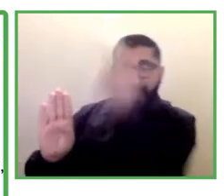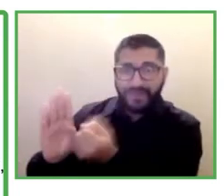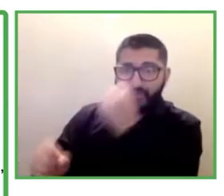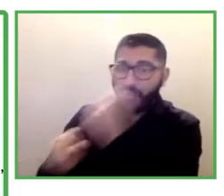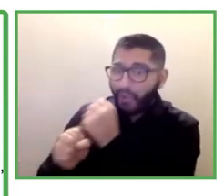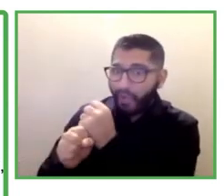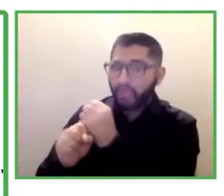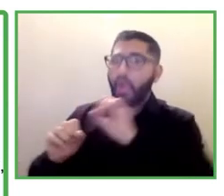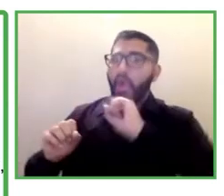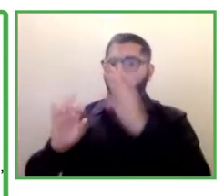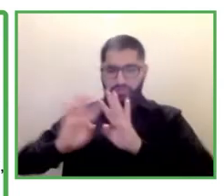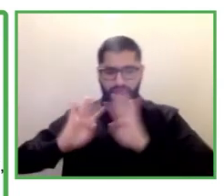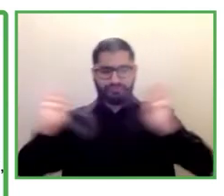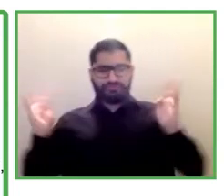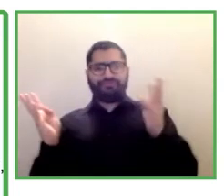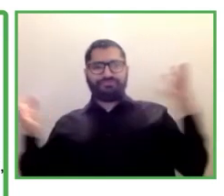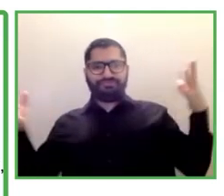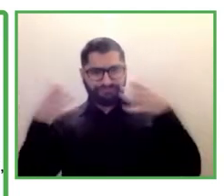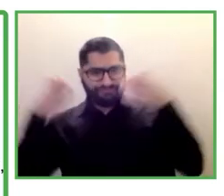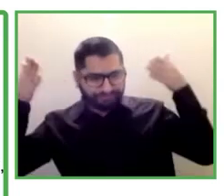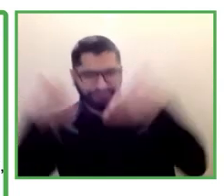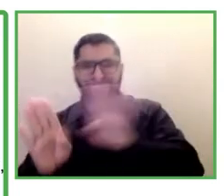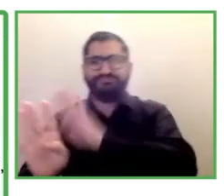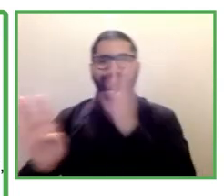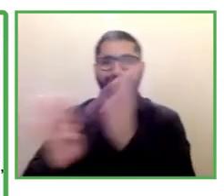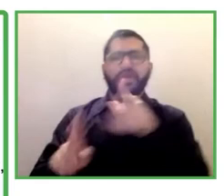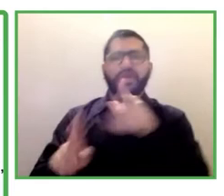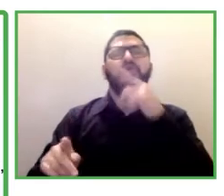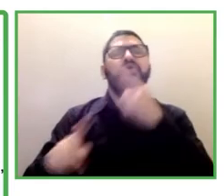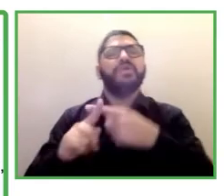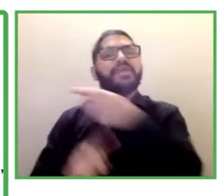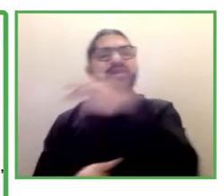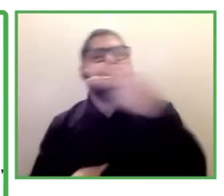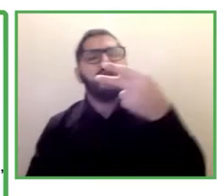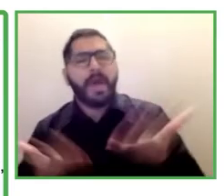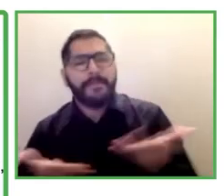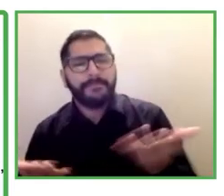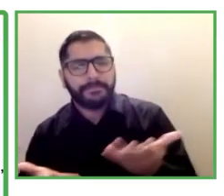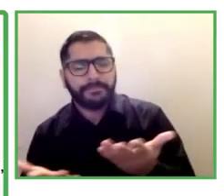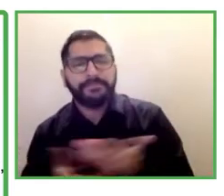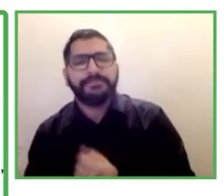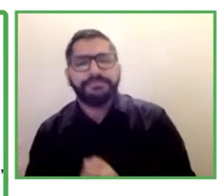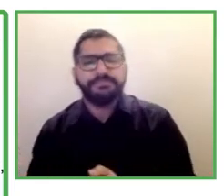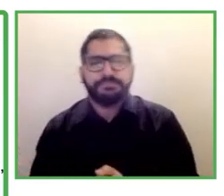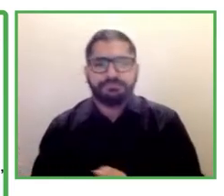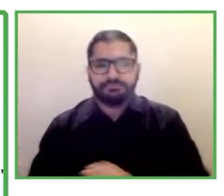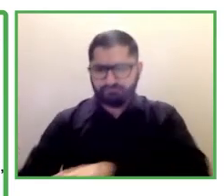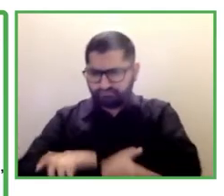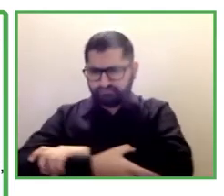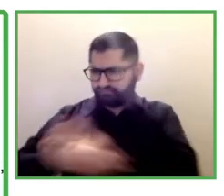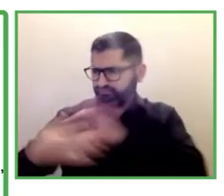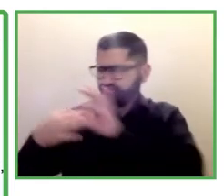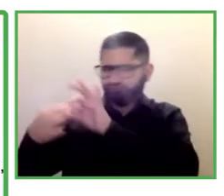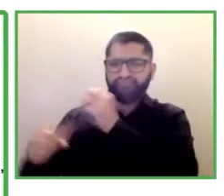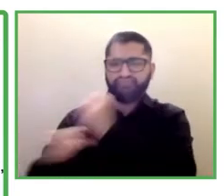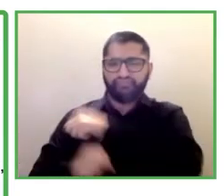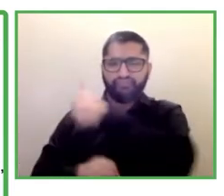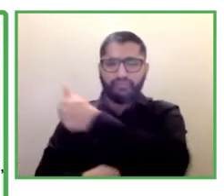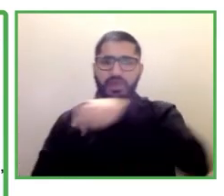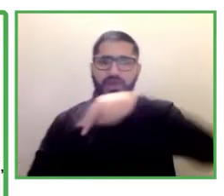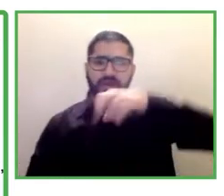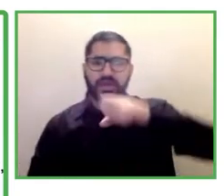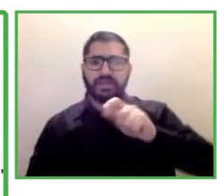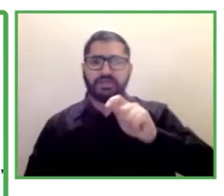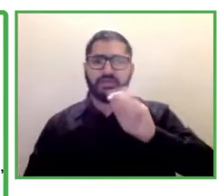Ontario Disability Network, que es uno de nuestros miembros en Community Living, y nosotros lanzamos este grupo. Realmente